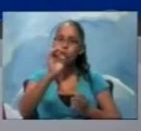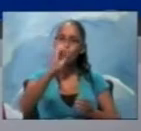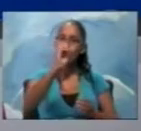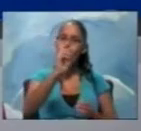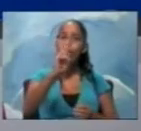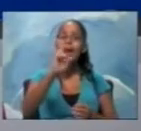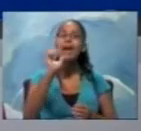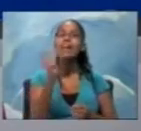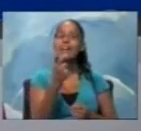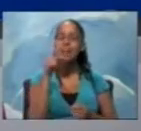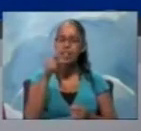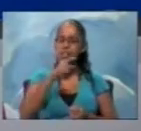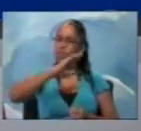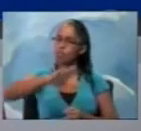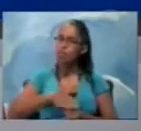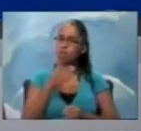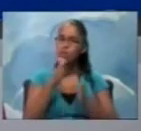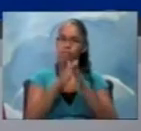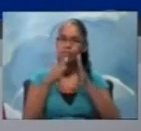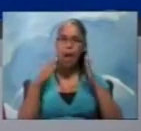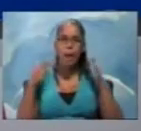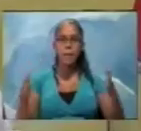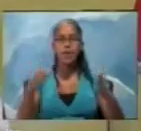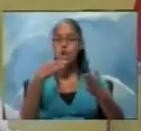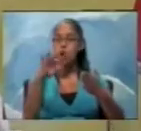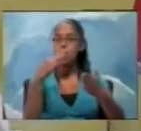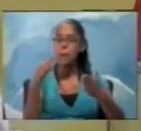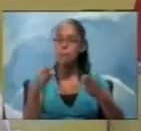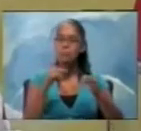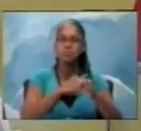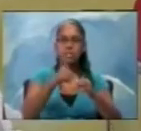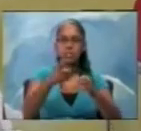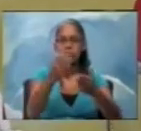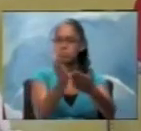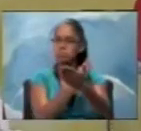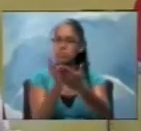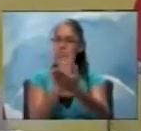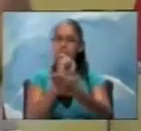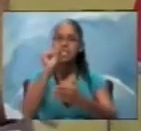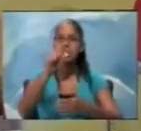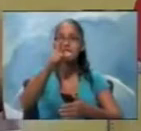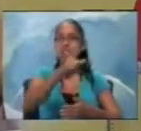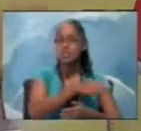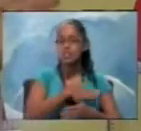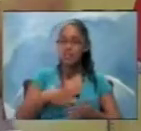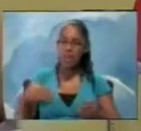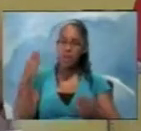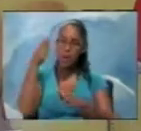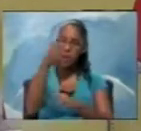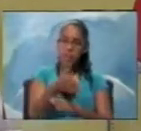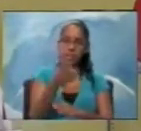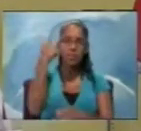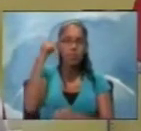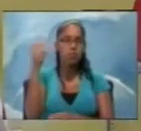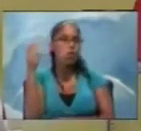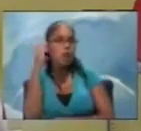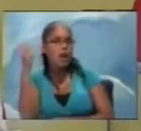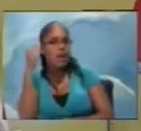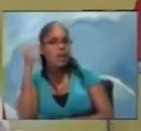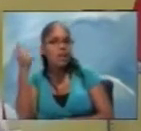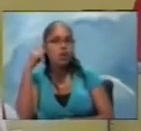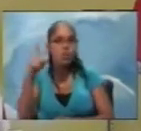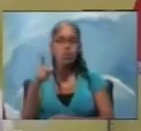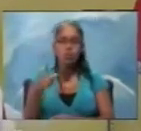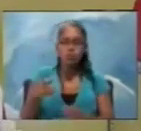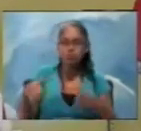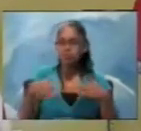www.obraluzdelmundo.org y allí pues abre normalmente la página. Y si quiere meterse por las radios o por los